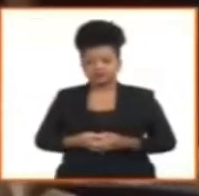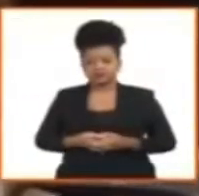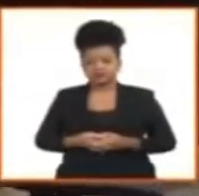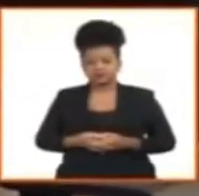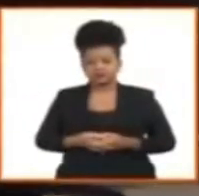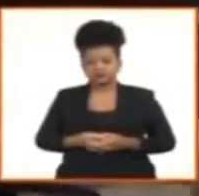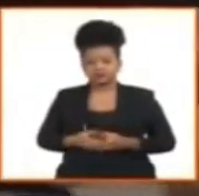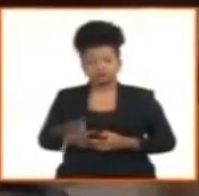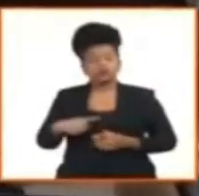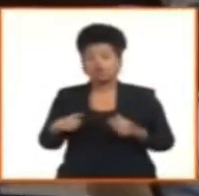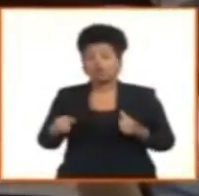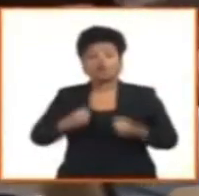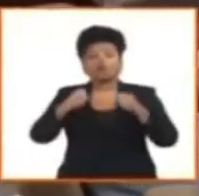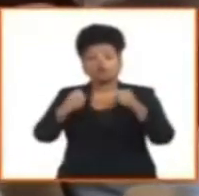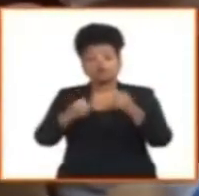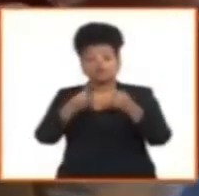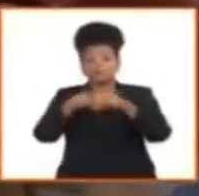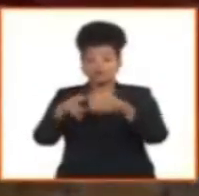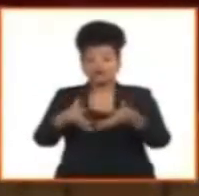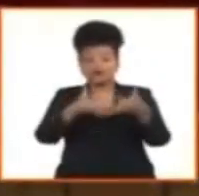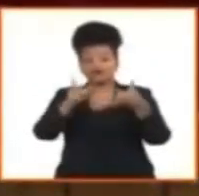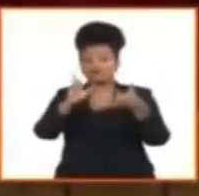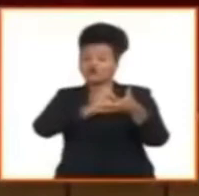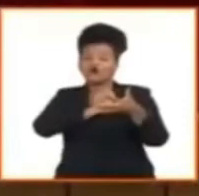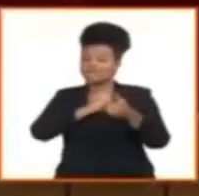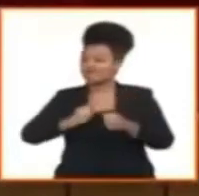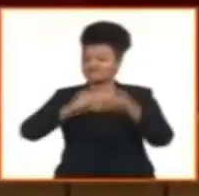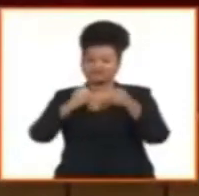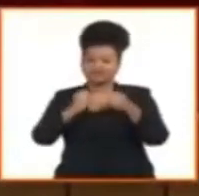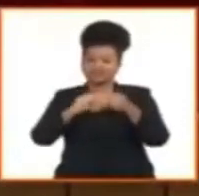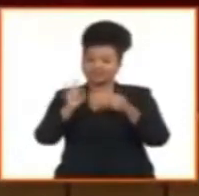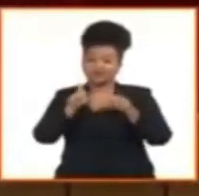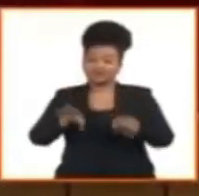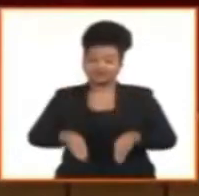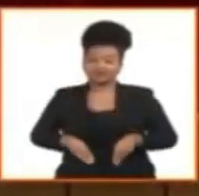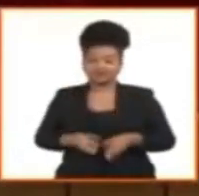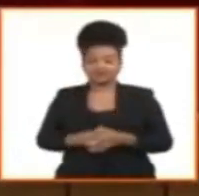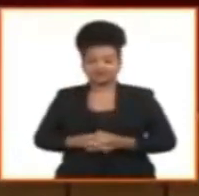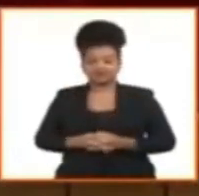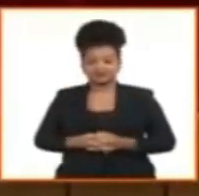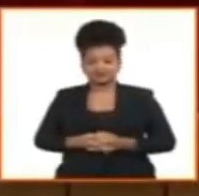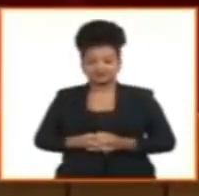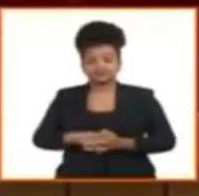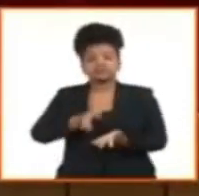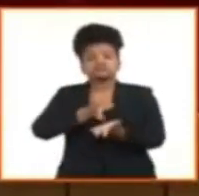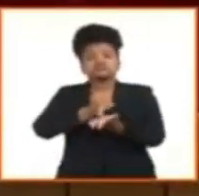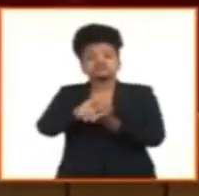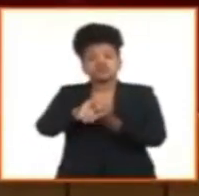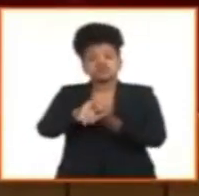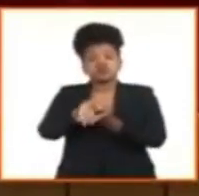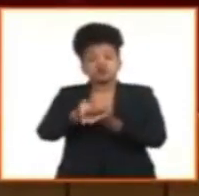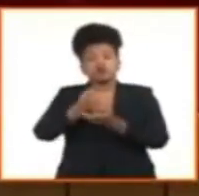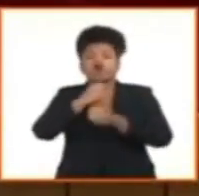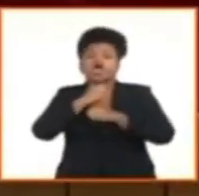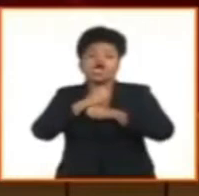Empoderados como no nos quieren los imperialistas, como no nos soportan los poderosos. Seguimos siendo el mal ejemplo al que